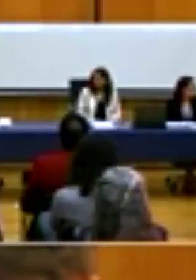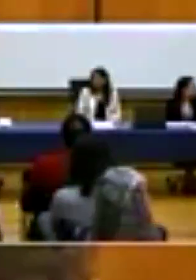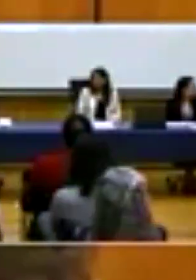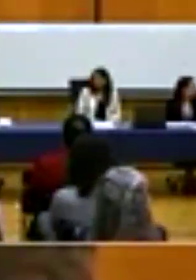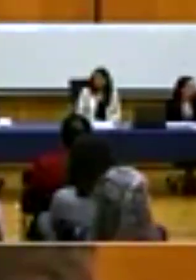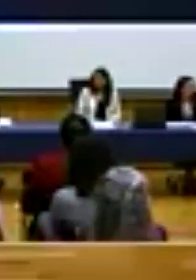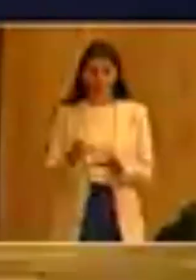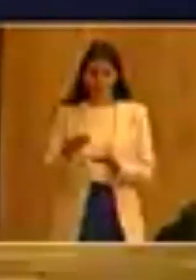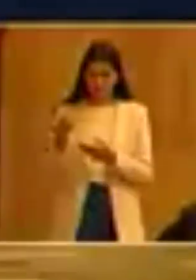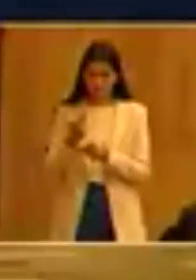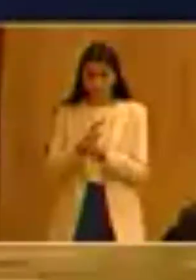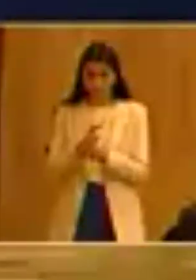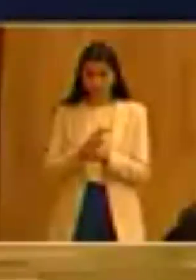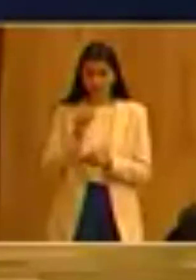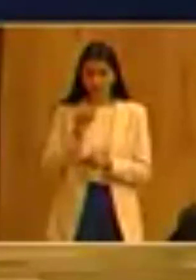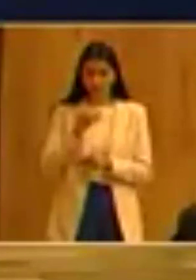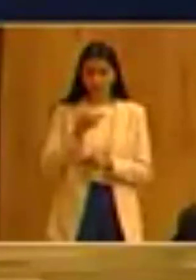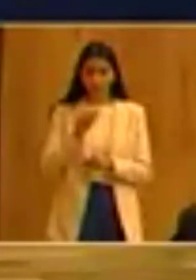Gracias. Adelante, licenciada Amalia.